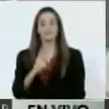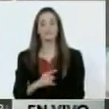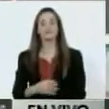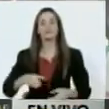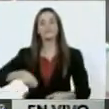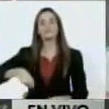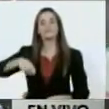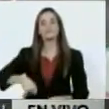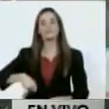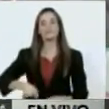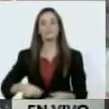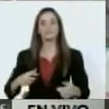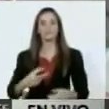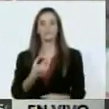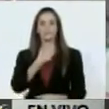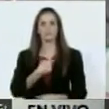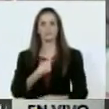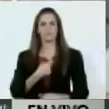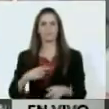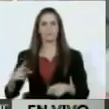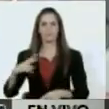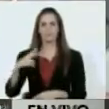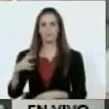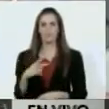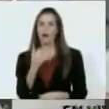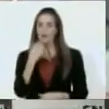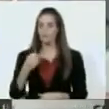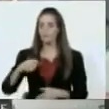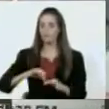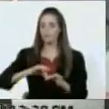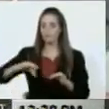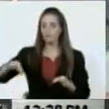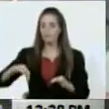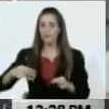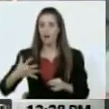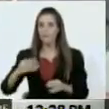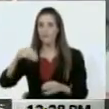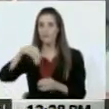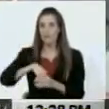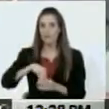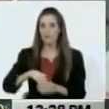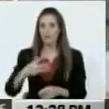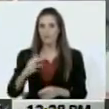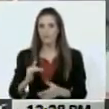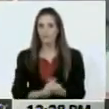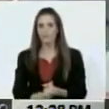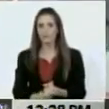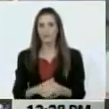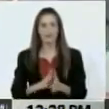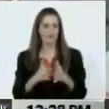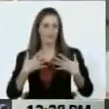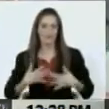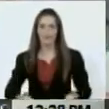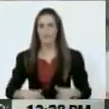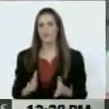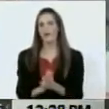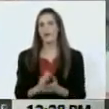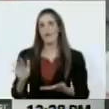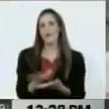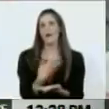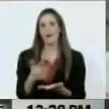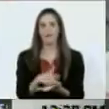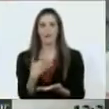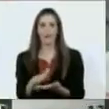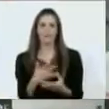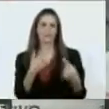maletín ejecutivo. Y usted en ese maletín ejecutivo, cuando lo abría, reventaba lo que tenía dentro, pues. Ropa, cuadernos,